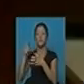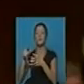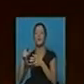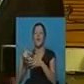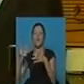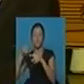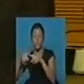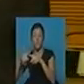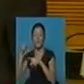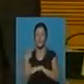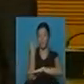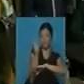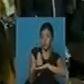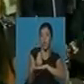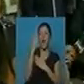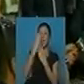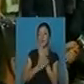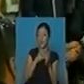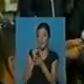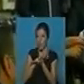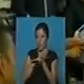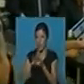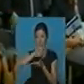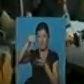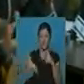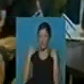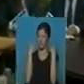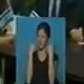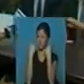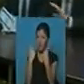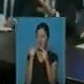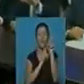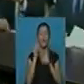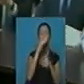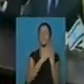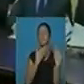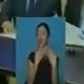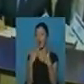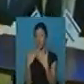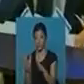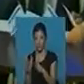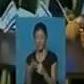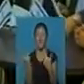Avigdor Lieberman al Ministerio de Defensa desató una ola de críticas y renuncias en el gabinete. Se lo